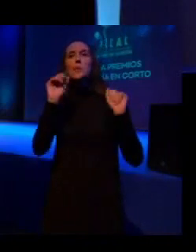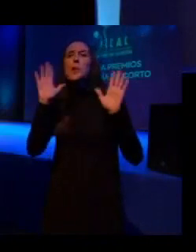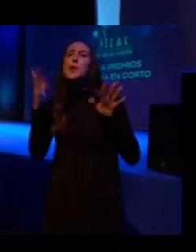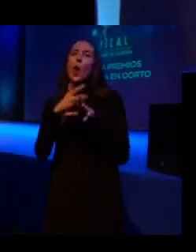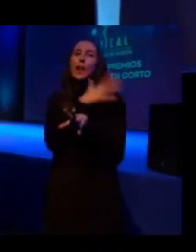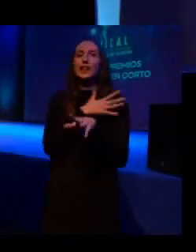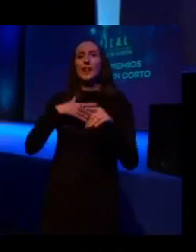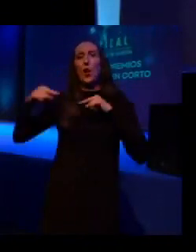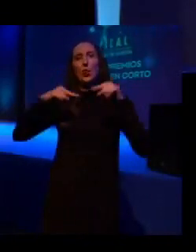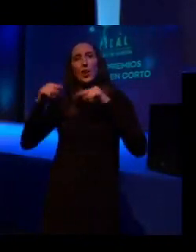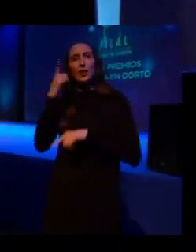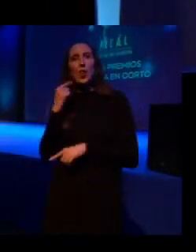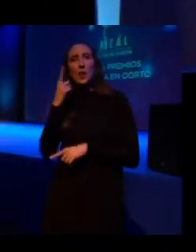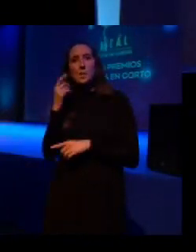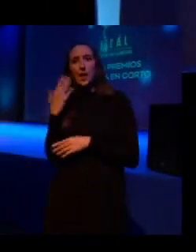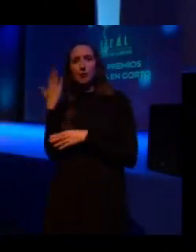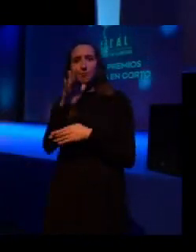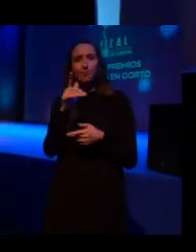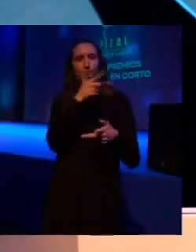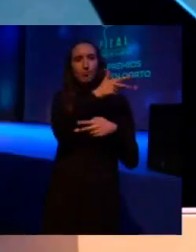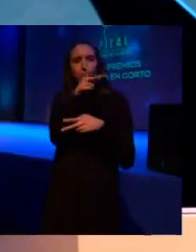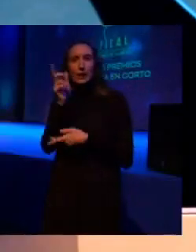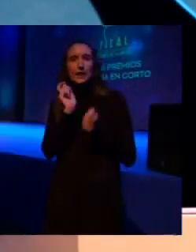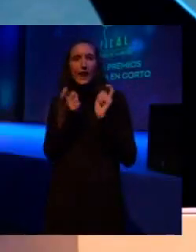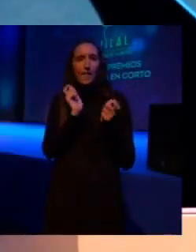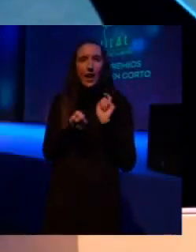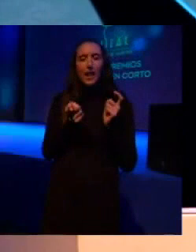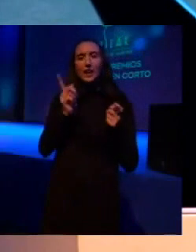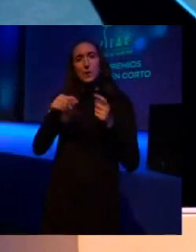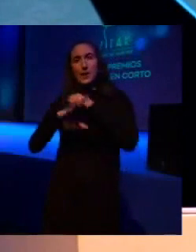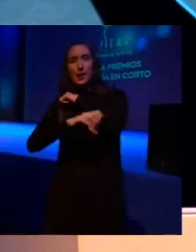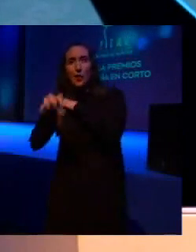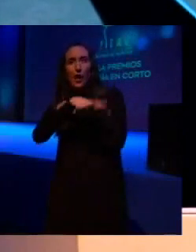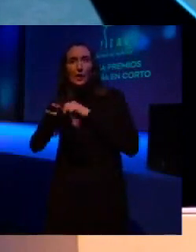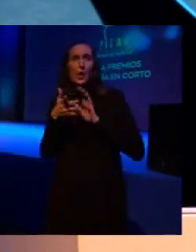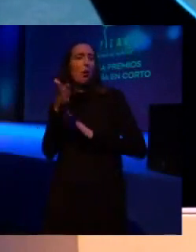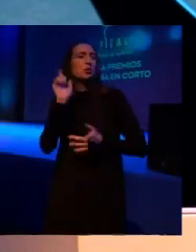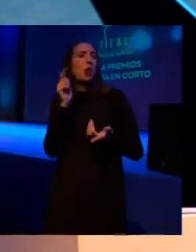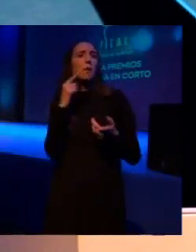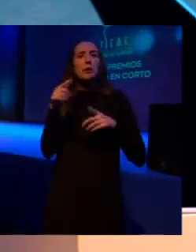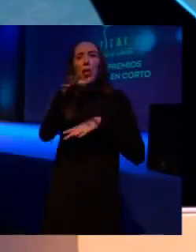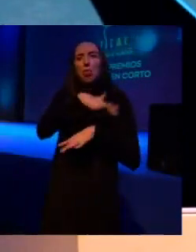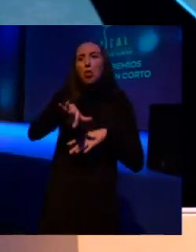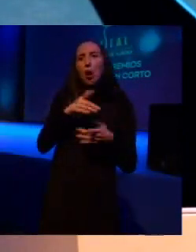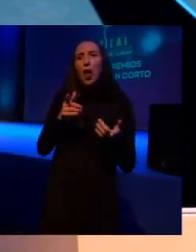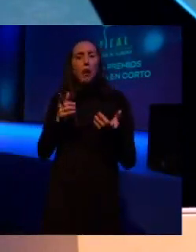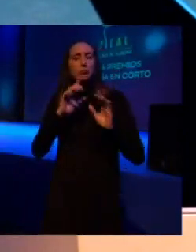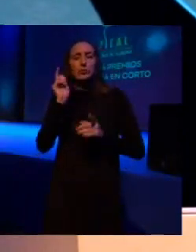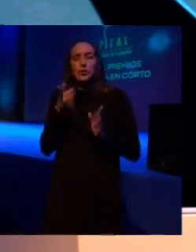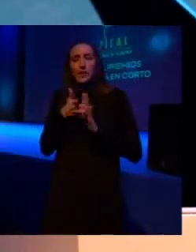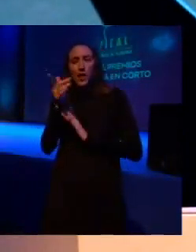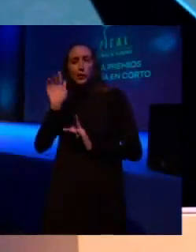un director almeriense que retrata Tabernas y el Cabo de Gata no como elemento geográfico, sino como un estado de ánimo de